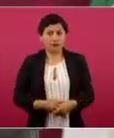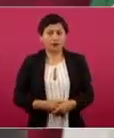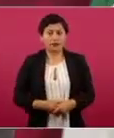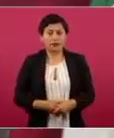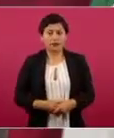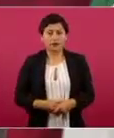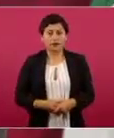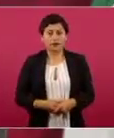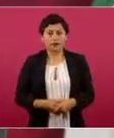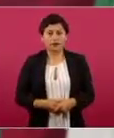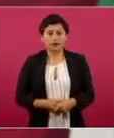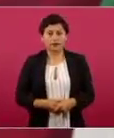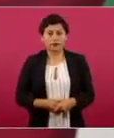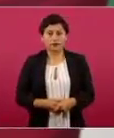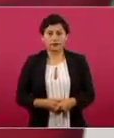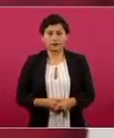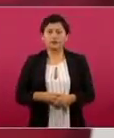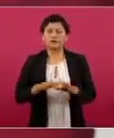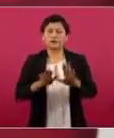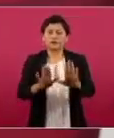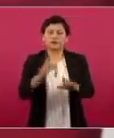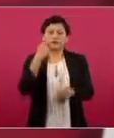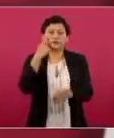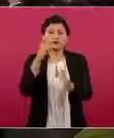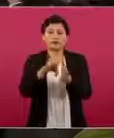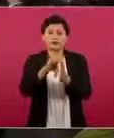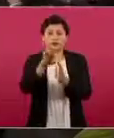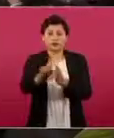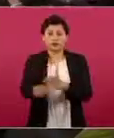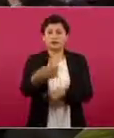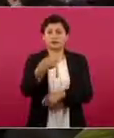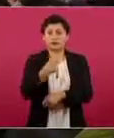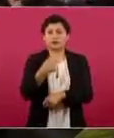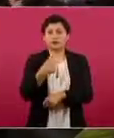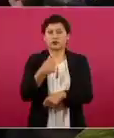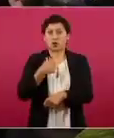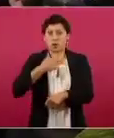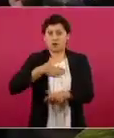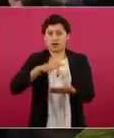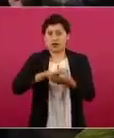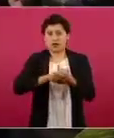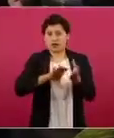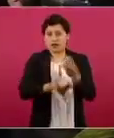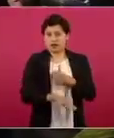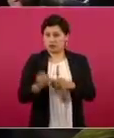Si yo promuevo a mi esposa,